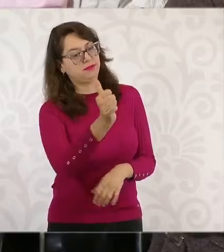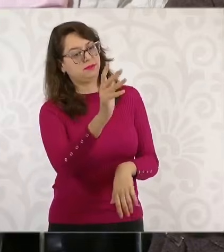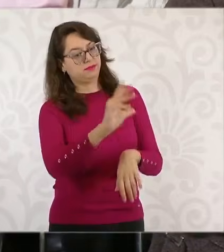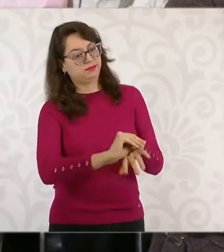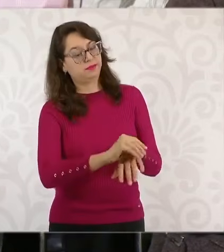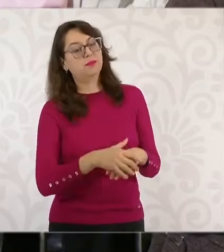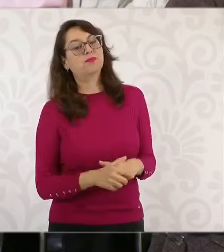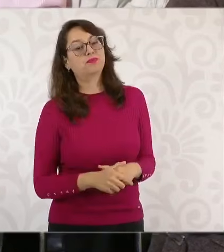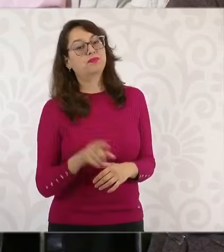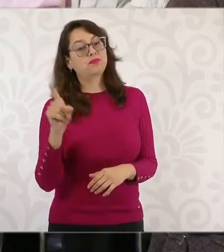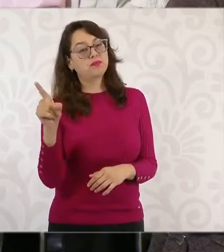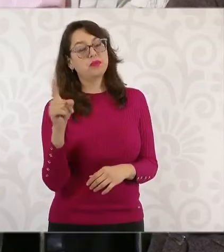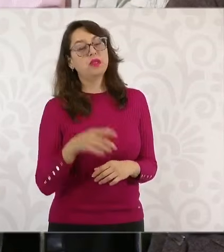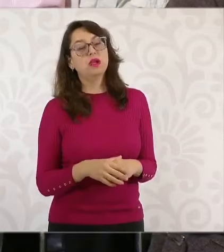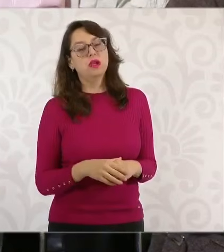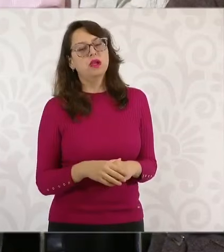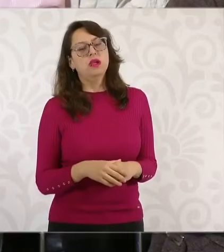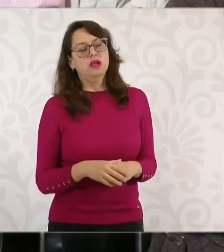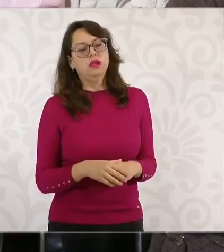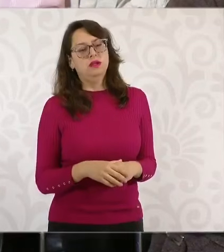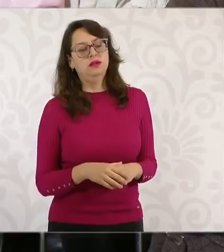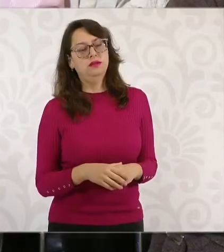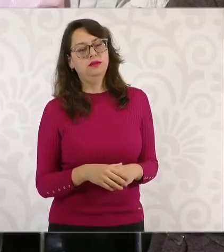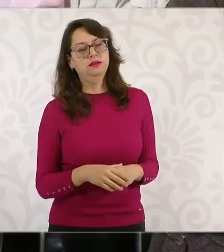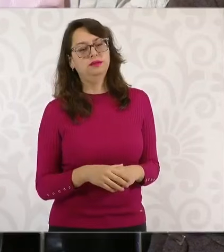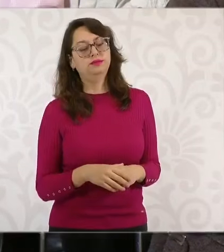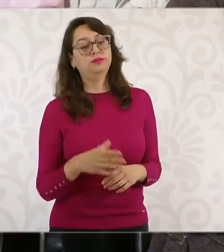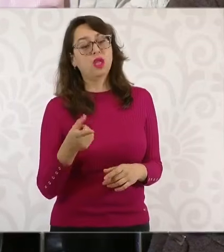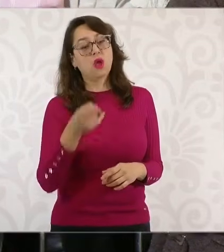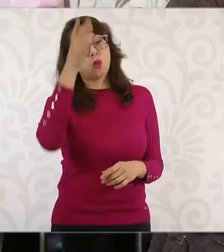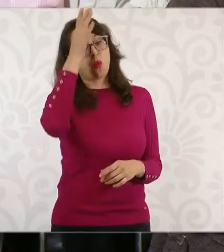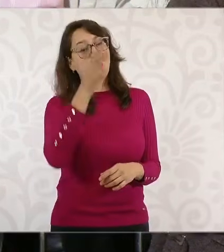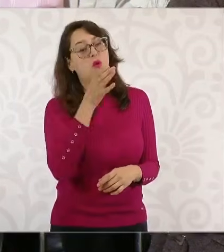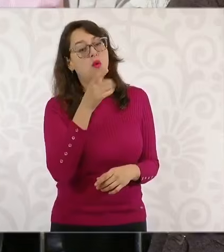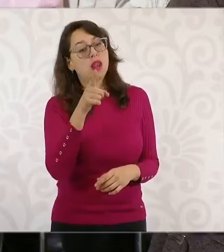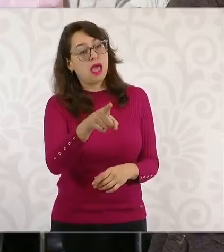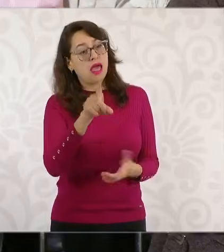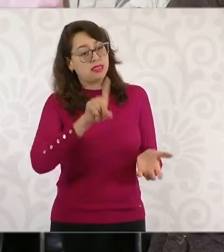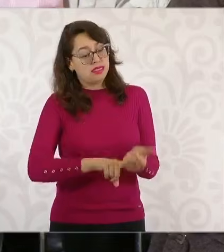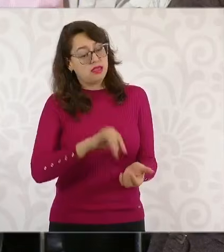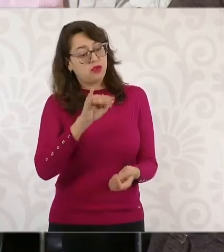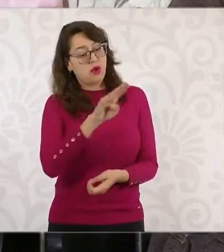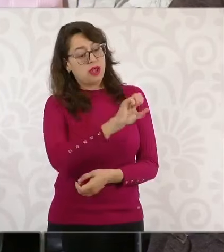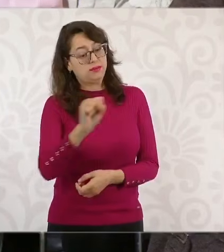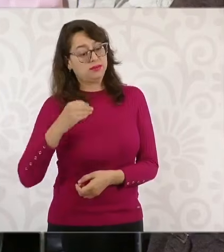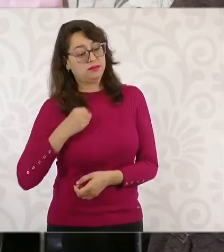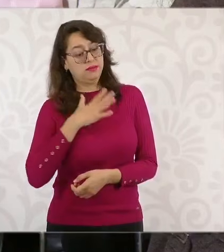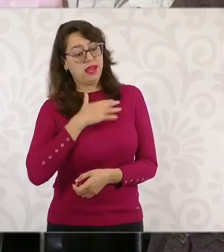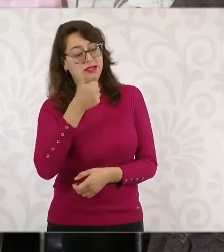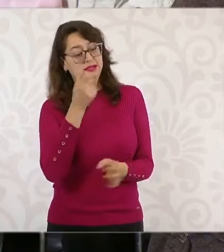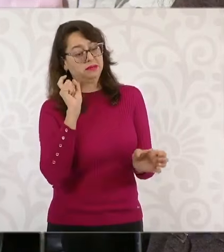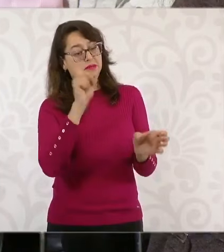en el gobierno de Coahuila no se ha firmado convenio con la institución que usted representa, y el IMSS, sobre todo IMSS Bienestar,